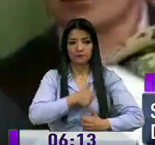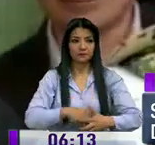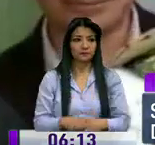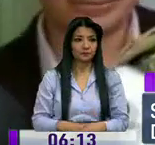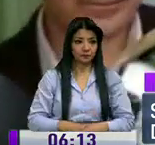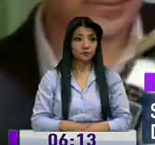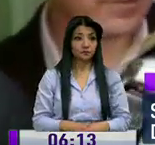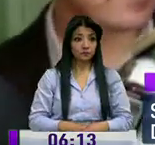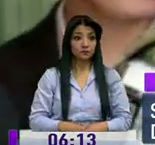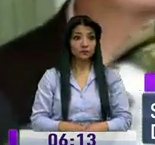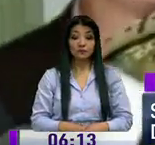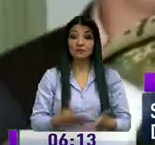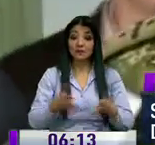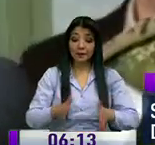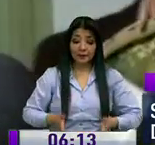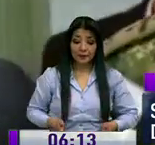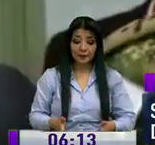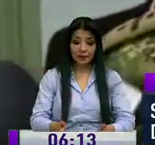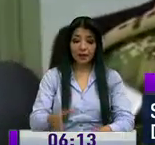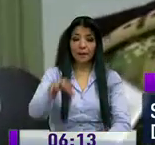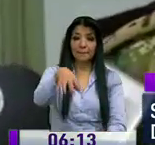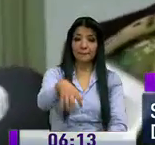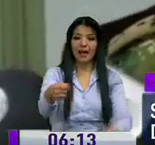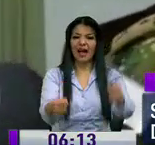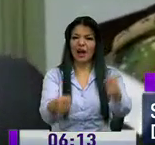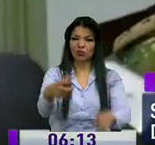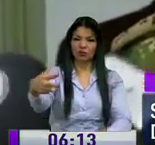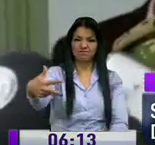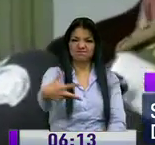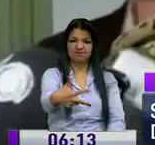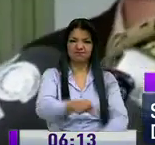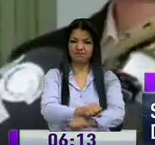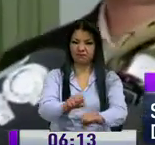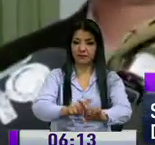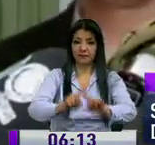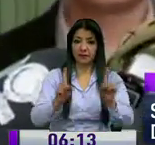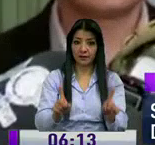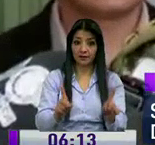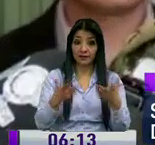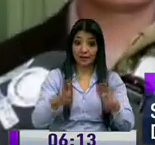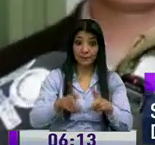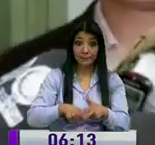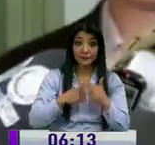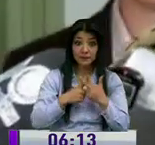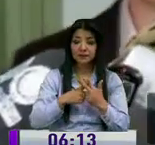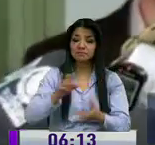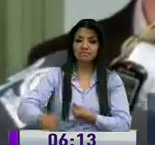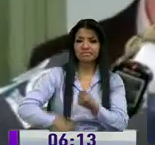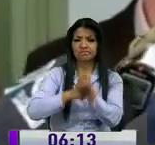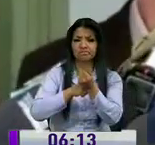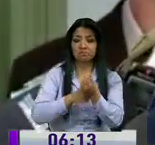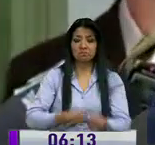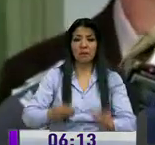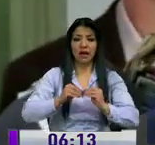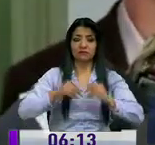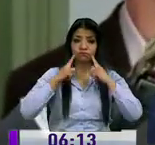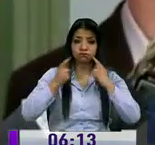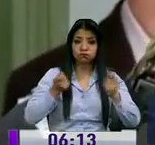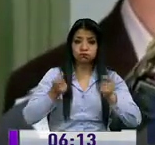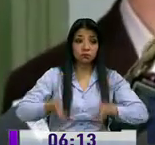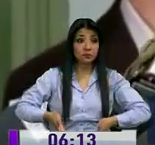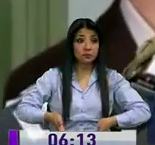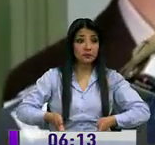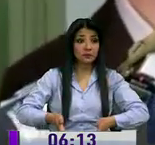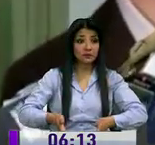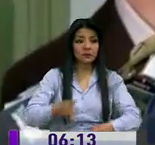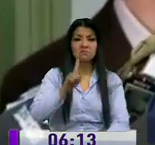los hechos del bloqueo de las vías con artefactos explosivos, hemos reforzado el dispositivo. Podemos decir que podemos tener a lo largo de la vía unos